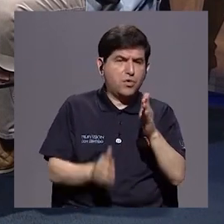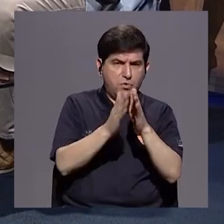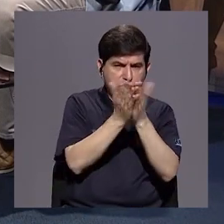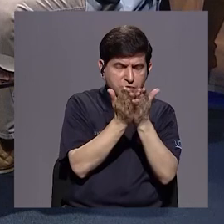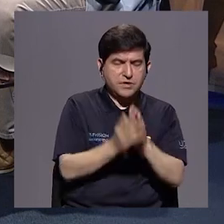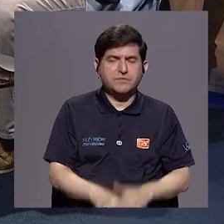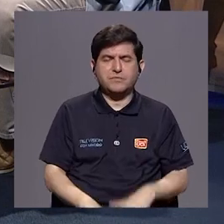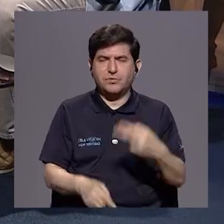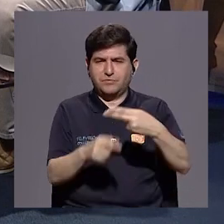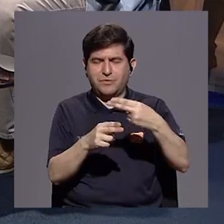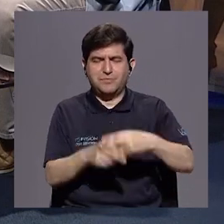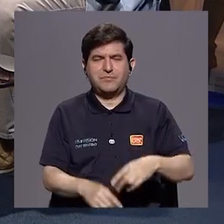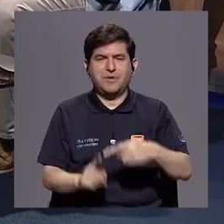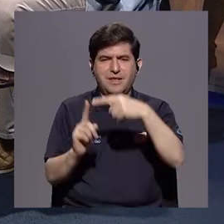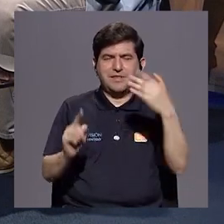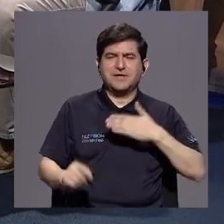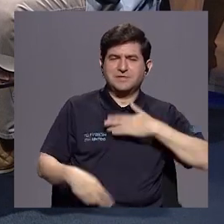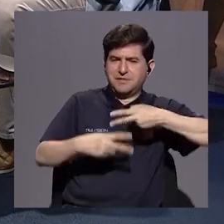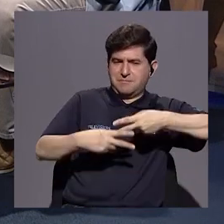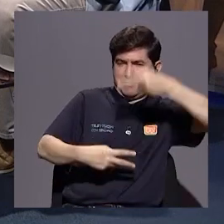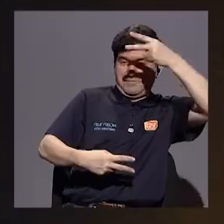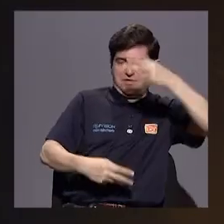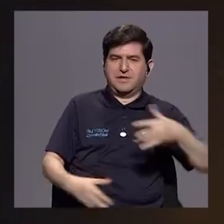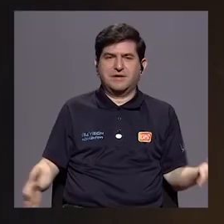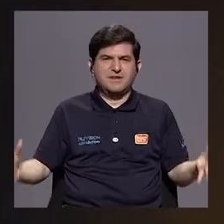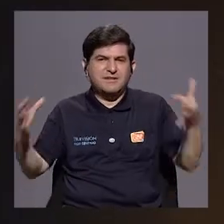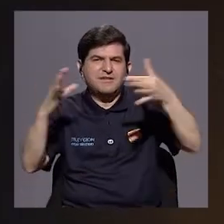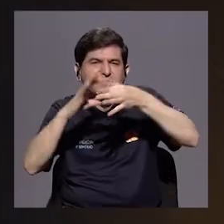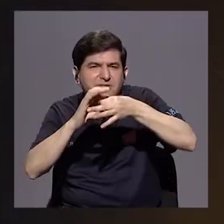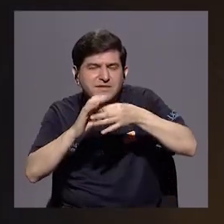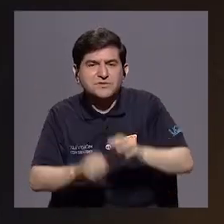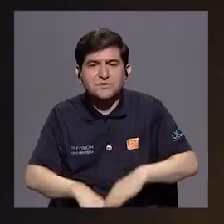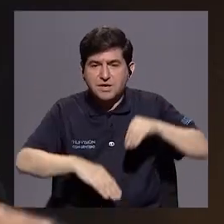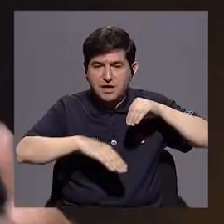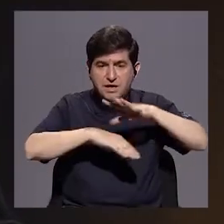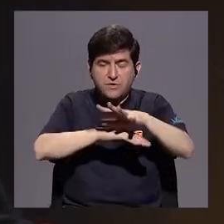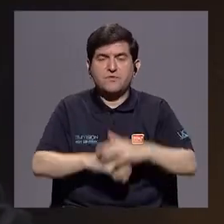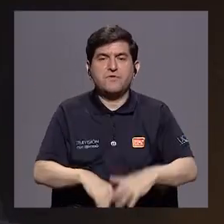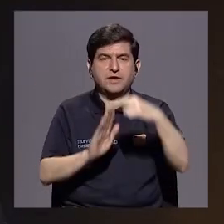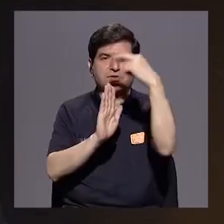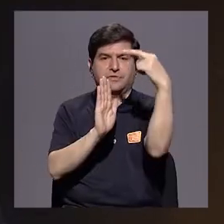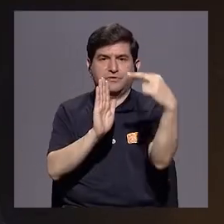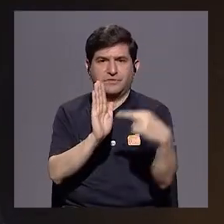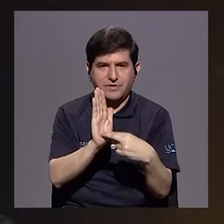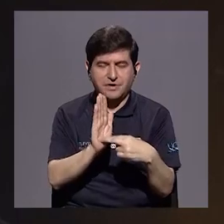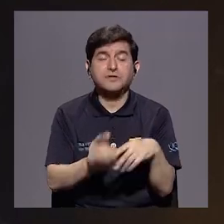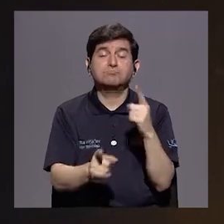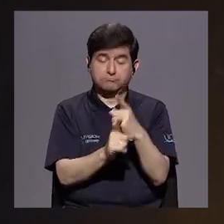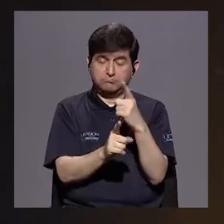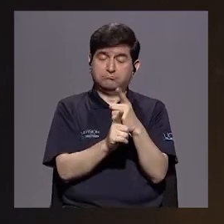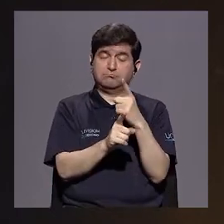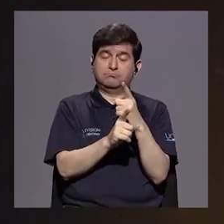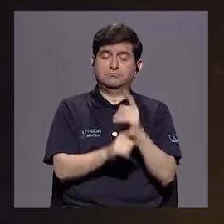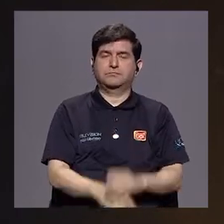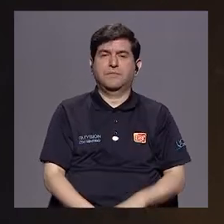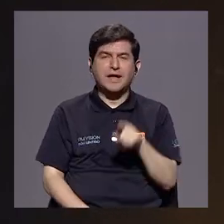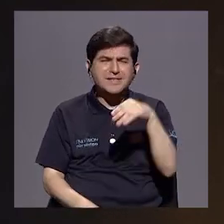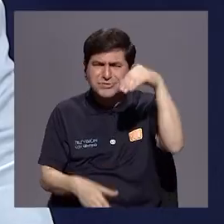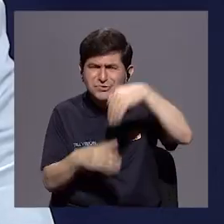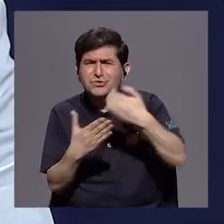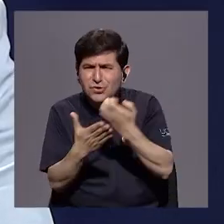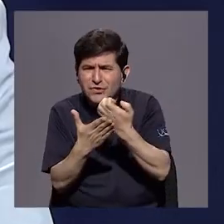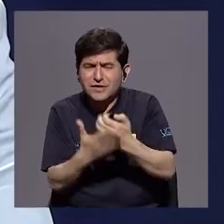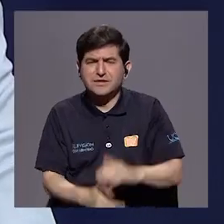tiene sede desde mi ventana algo así este sobre el efecto de la regulación así es en la economía